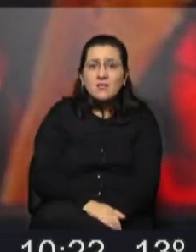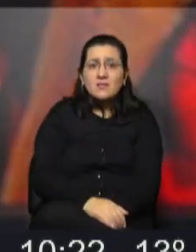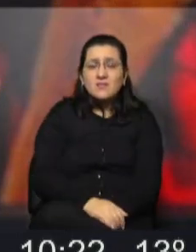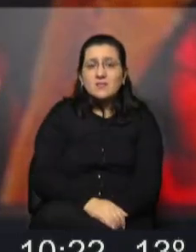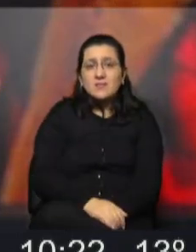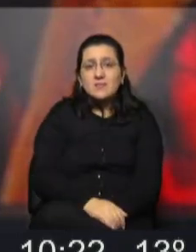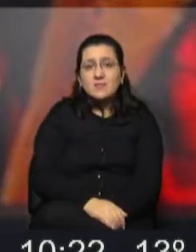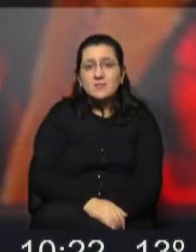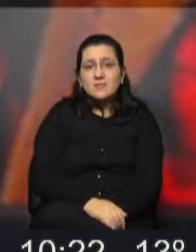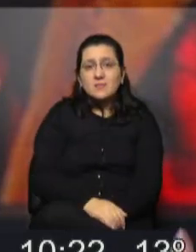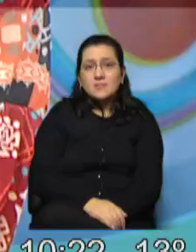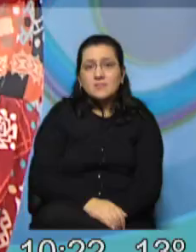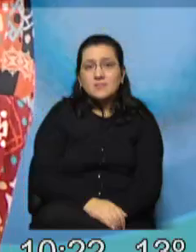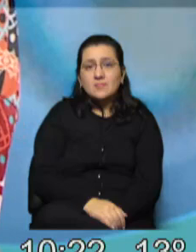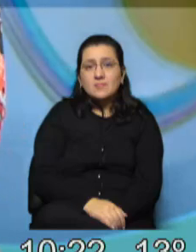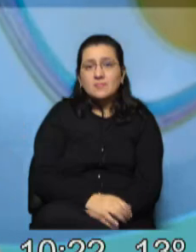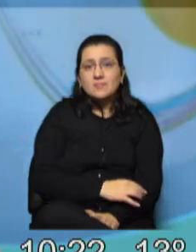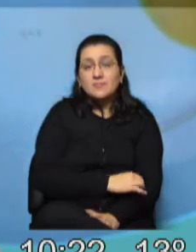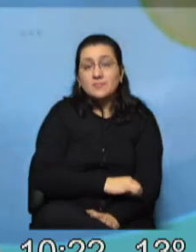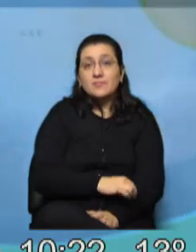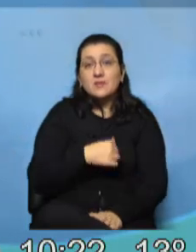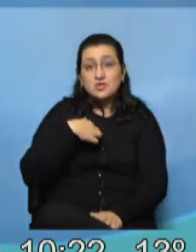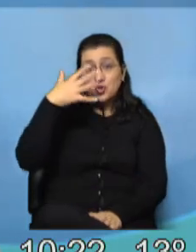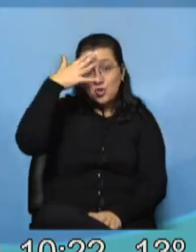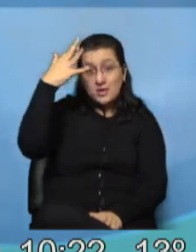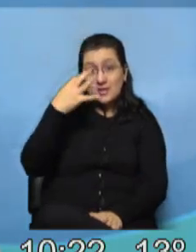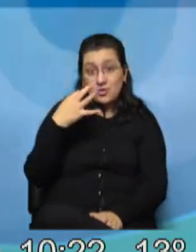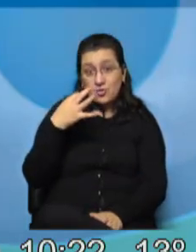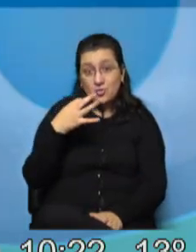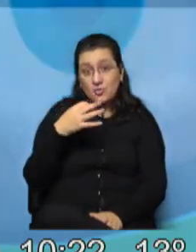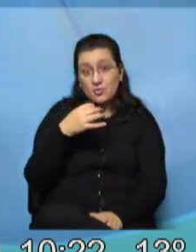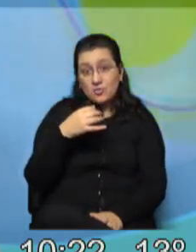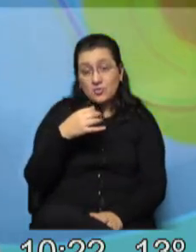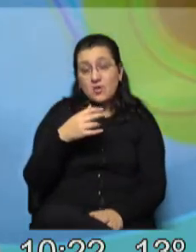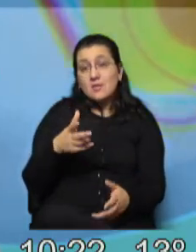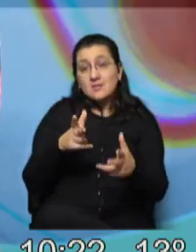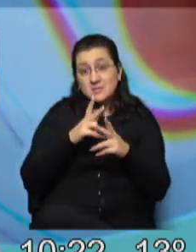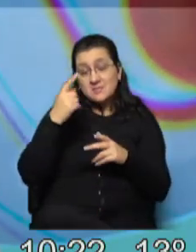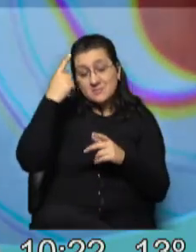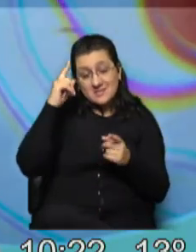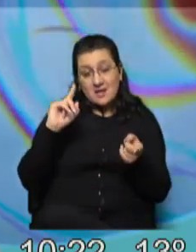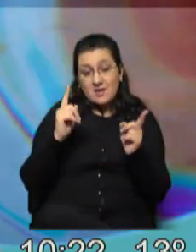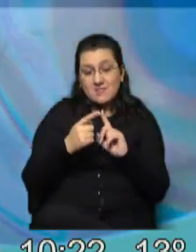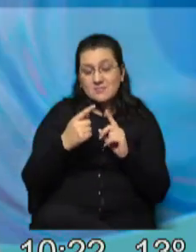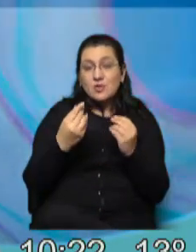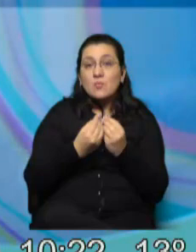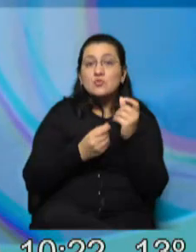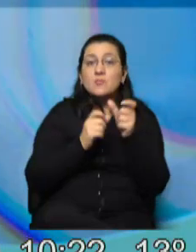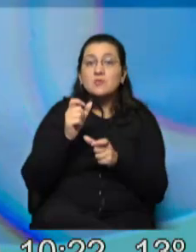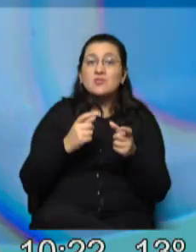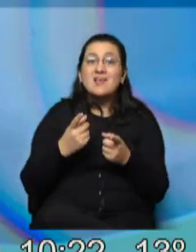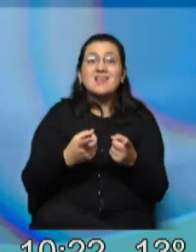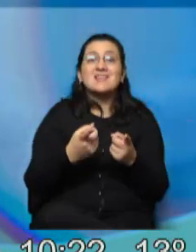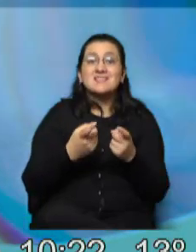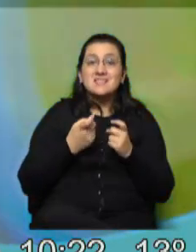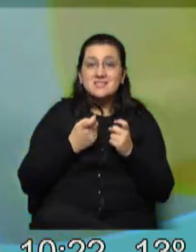que... Pero yo creo que, decime si pensás lo contrario, que hay un montón de gente que igual está